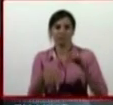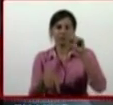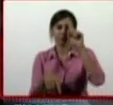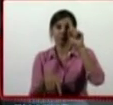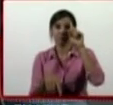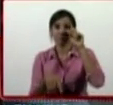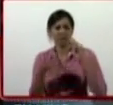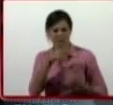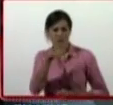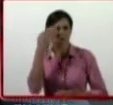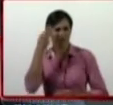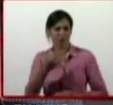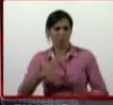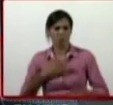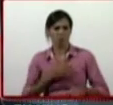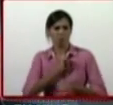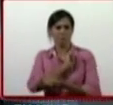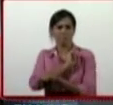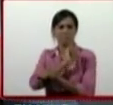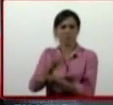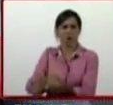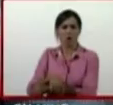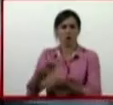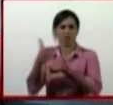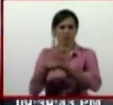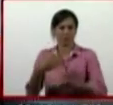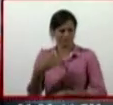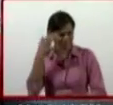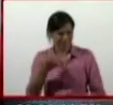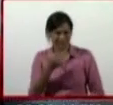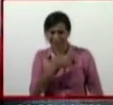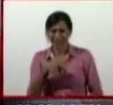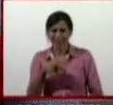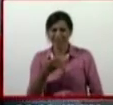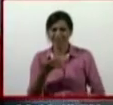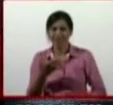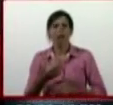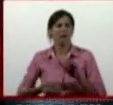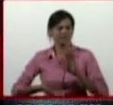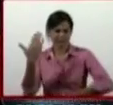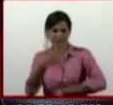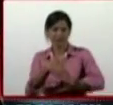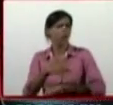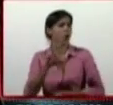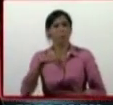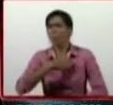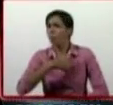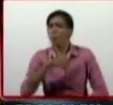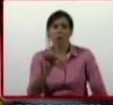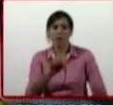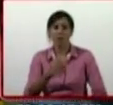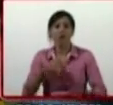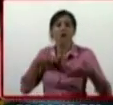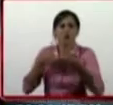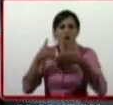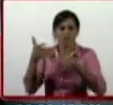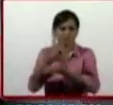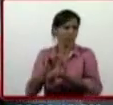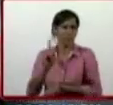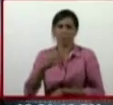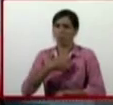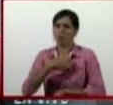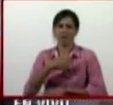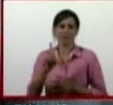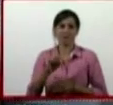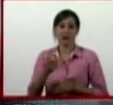Ellos creen que pueden derrocar al gobierno. Por eso es que se han lanzado a la calle. No van a poder derrocar al gobierno. Y cuando